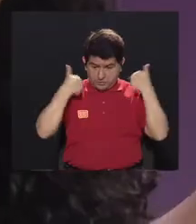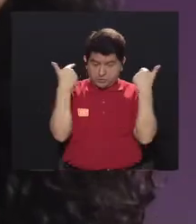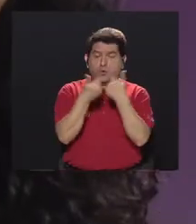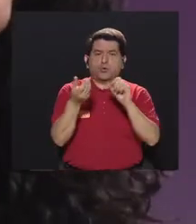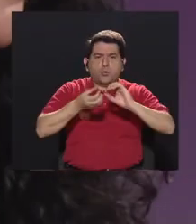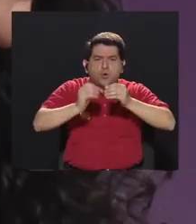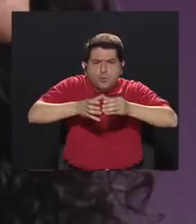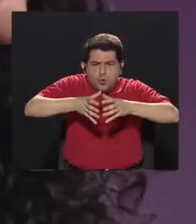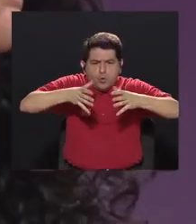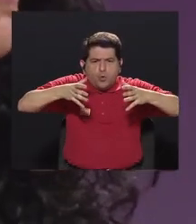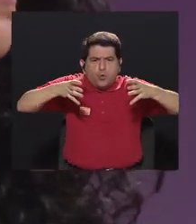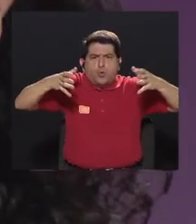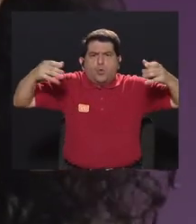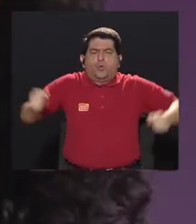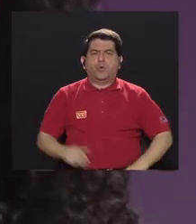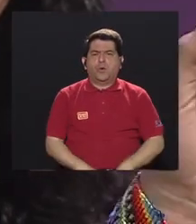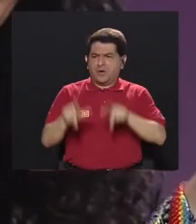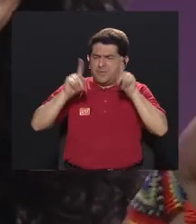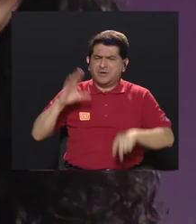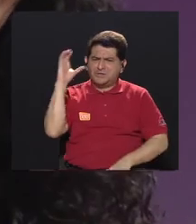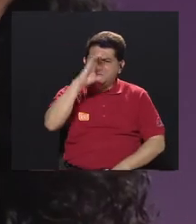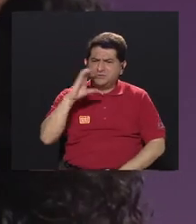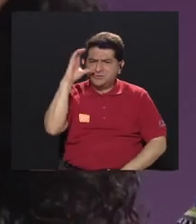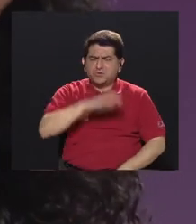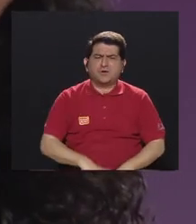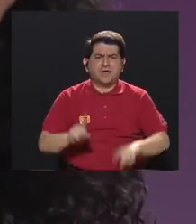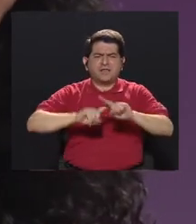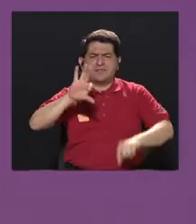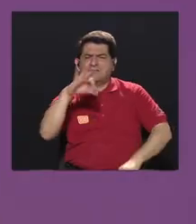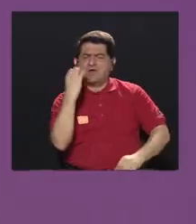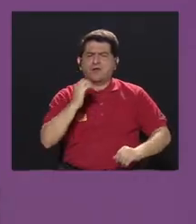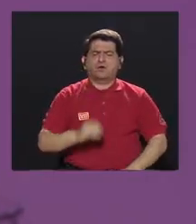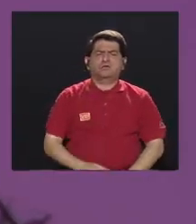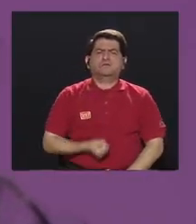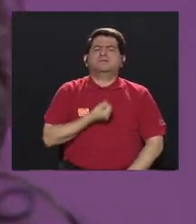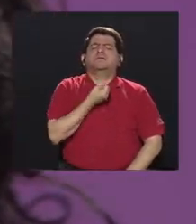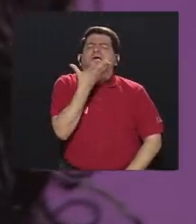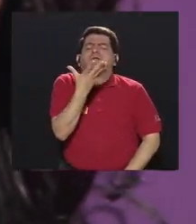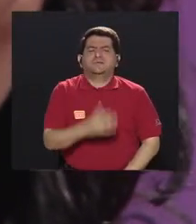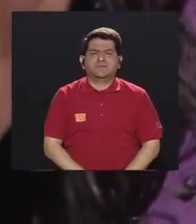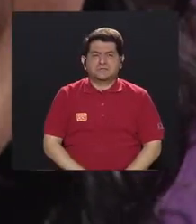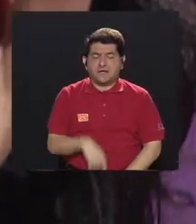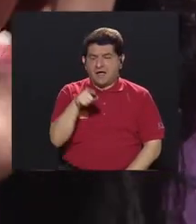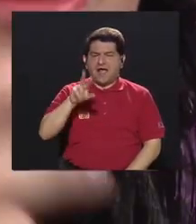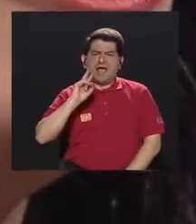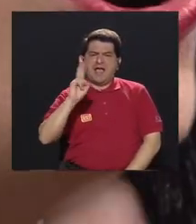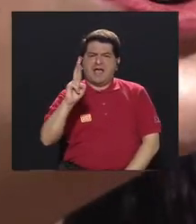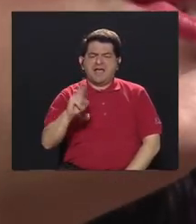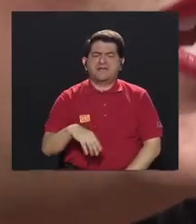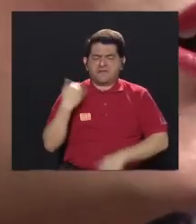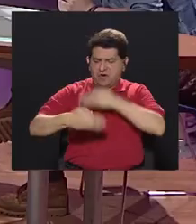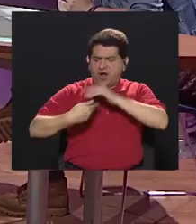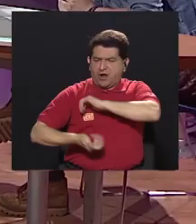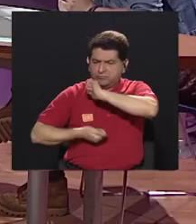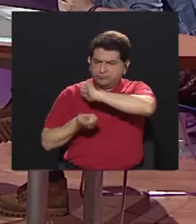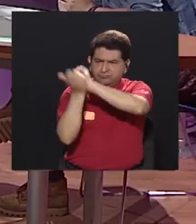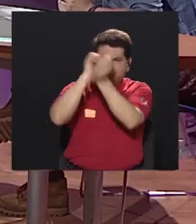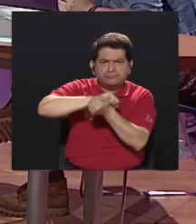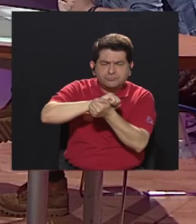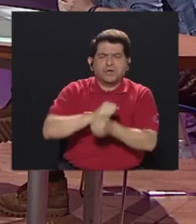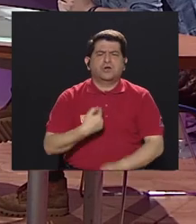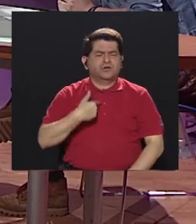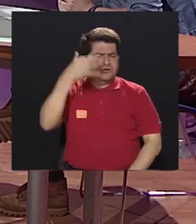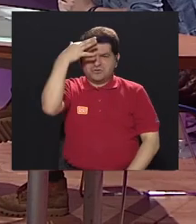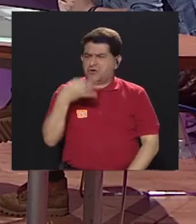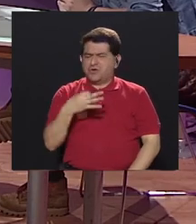vez somos más los que buscamos una u otra forma de expresión. Pongámosle una R a la evolución. No creo